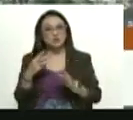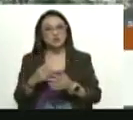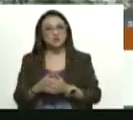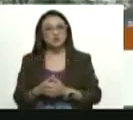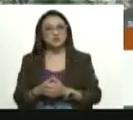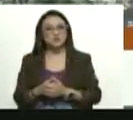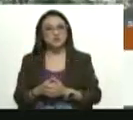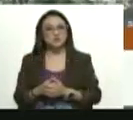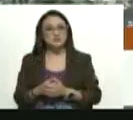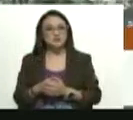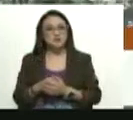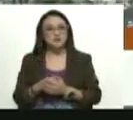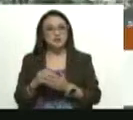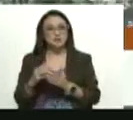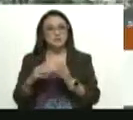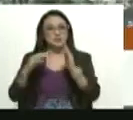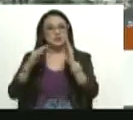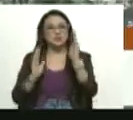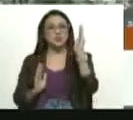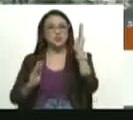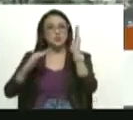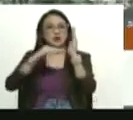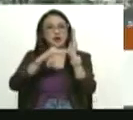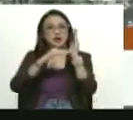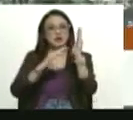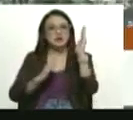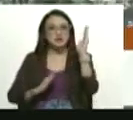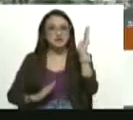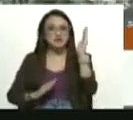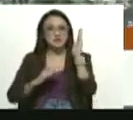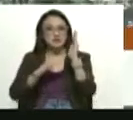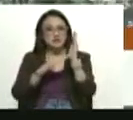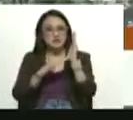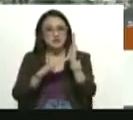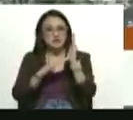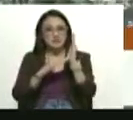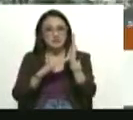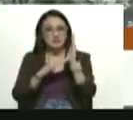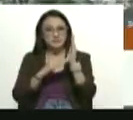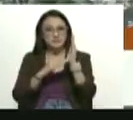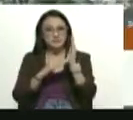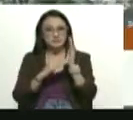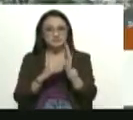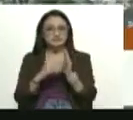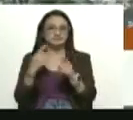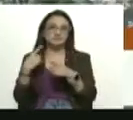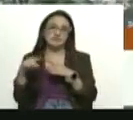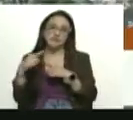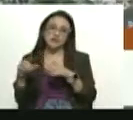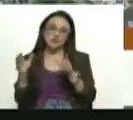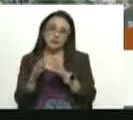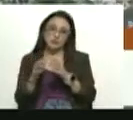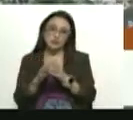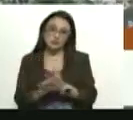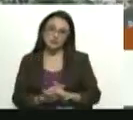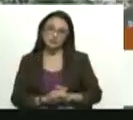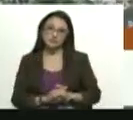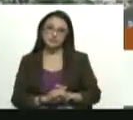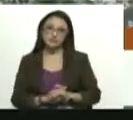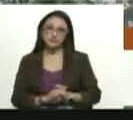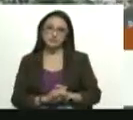participado, así como representantes de organismos multilaterales y entidades multilaterales.